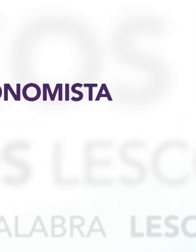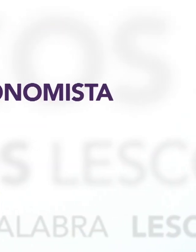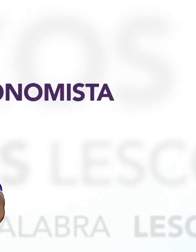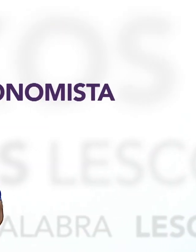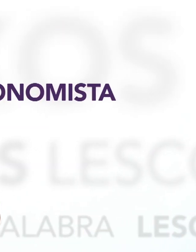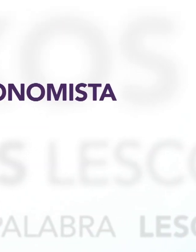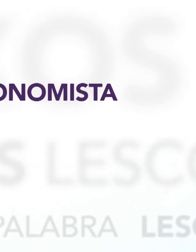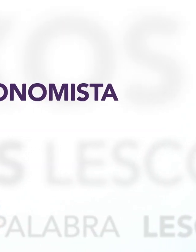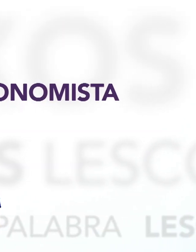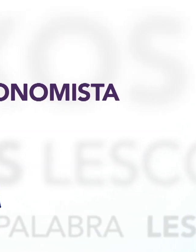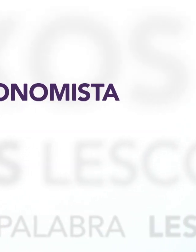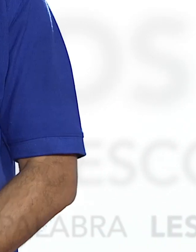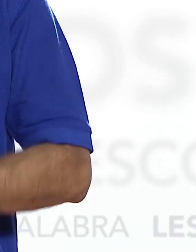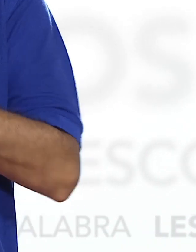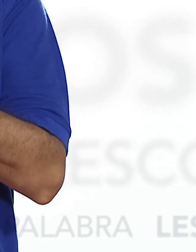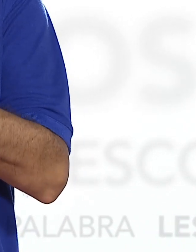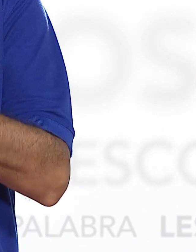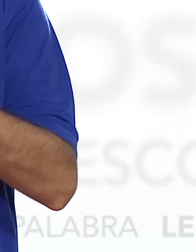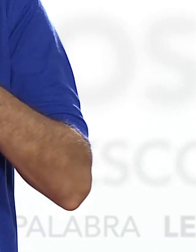Economista.